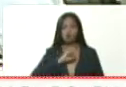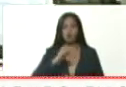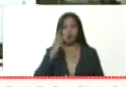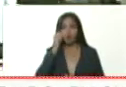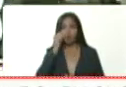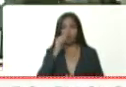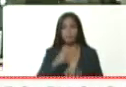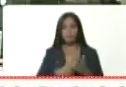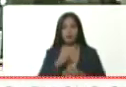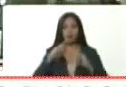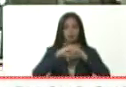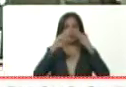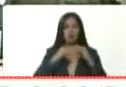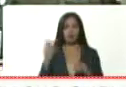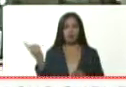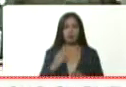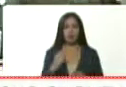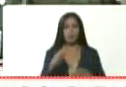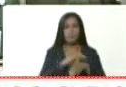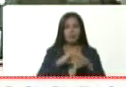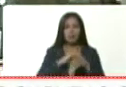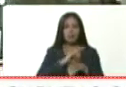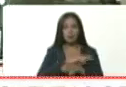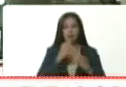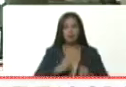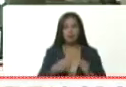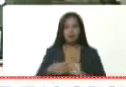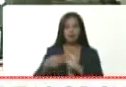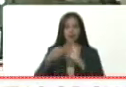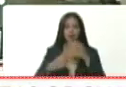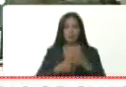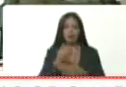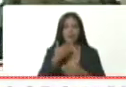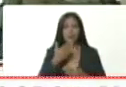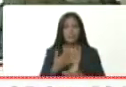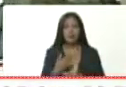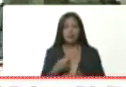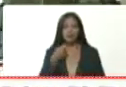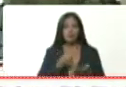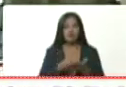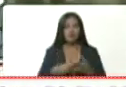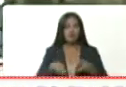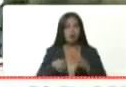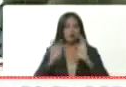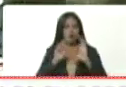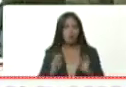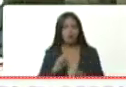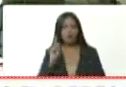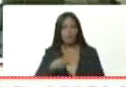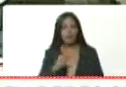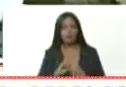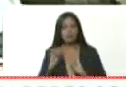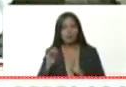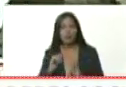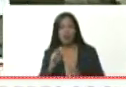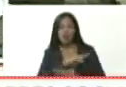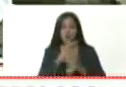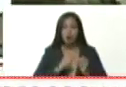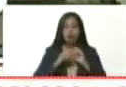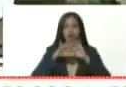cuando me llega un ministro cuando una fuerza articulada y me pide recursos para que esa fuerza se